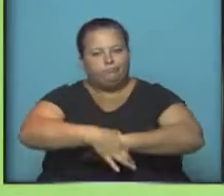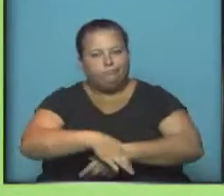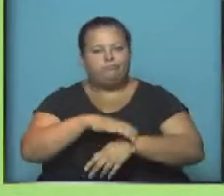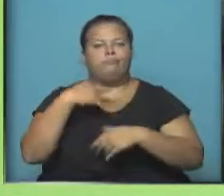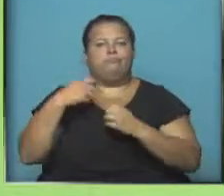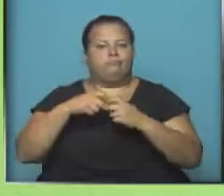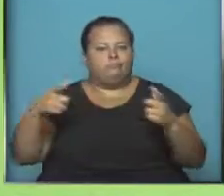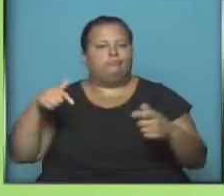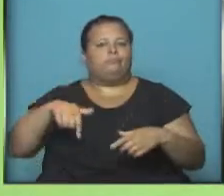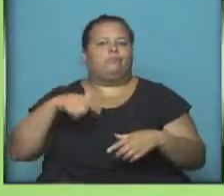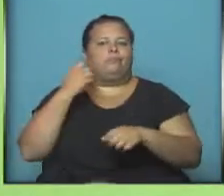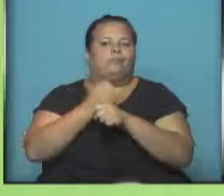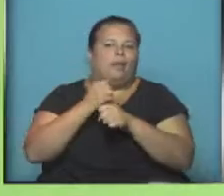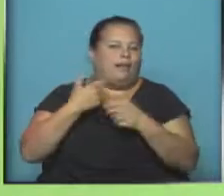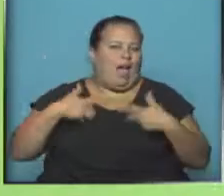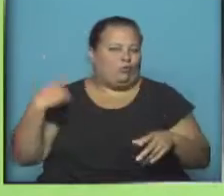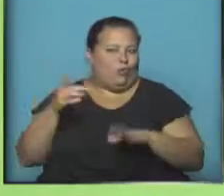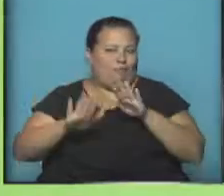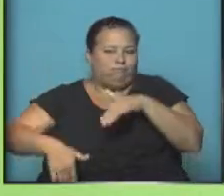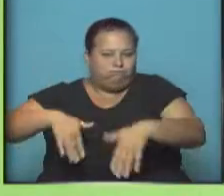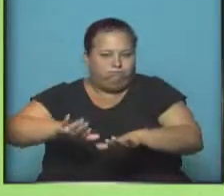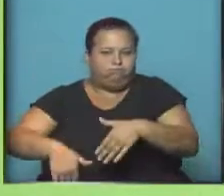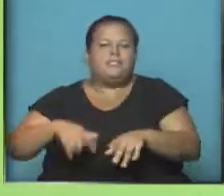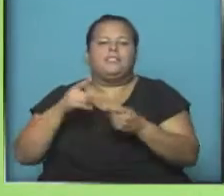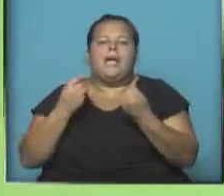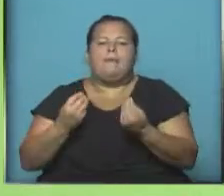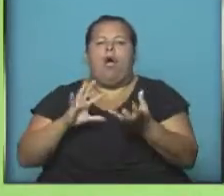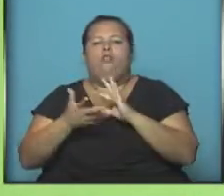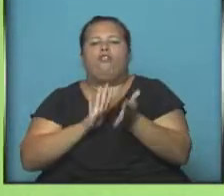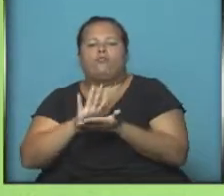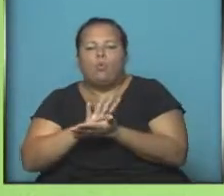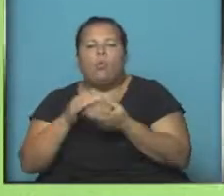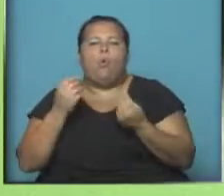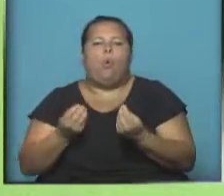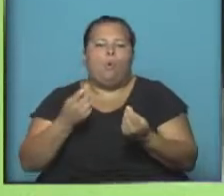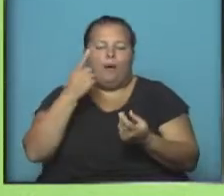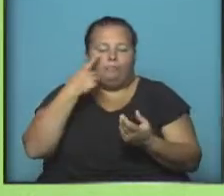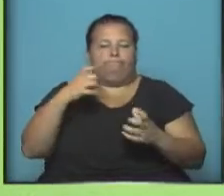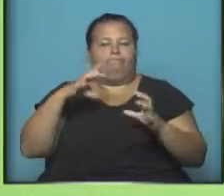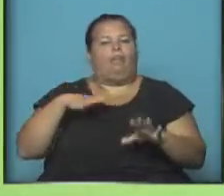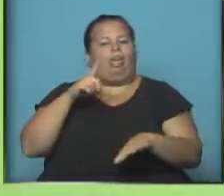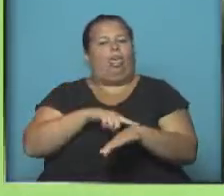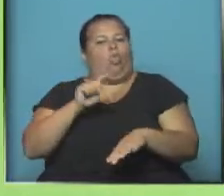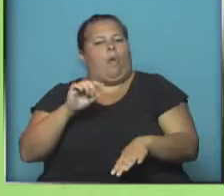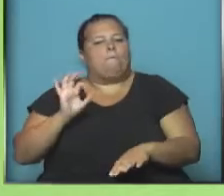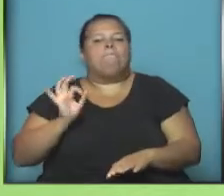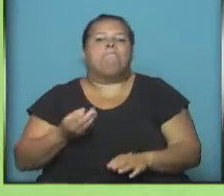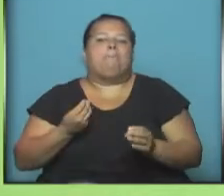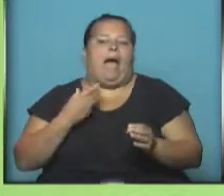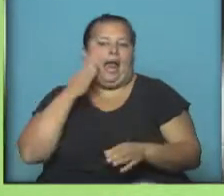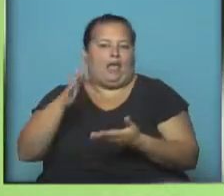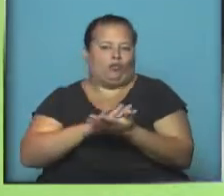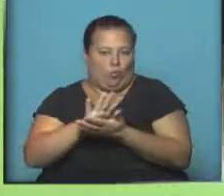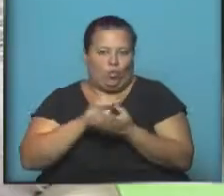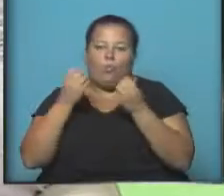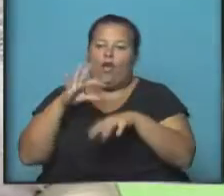ver obviamente con la actividad natural? ¿Y qué es lo que debemos hacer y qué tenemos que tener en cuenta en función de los síntomas para obviamente poder resolverlo?